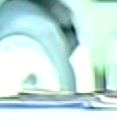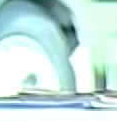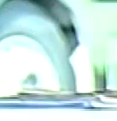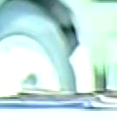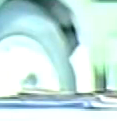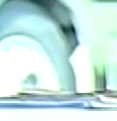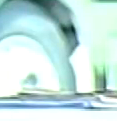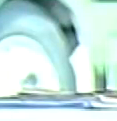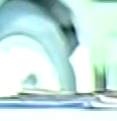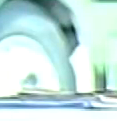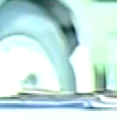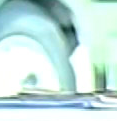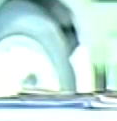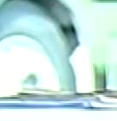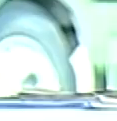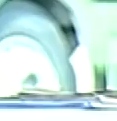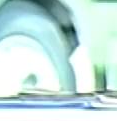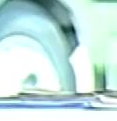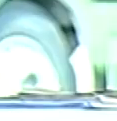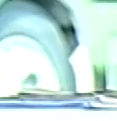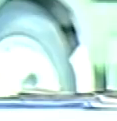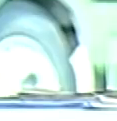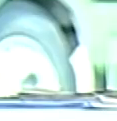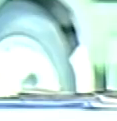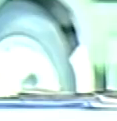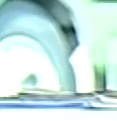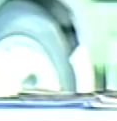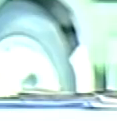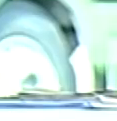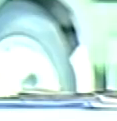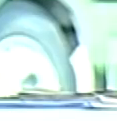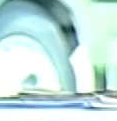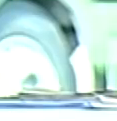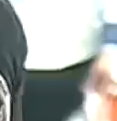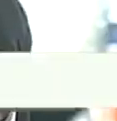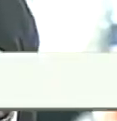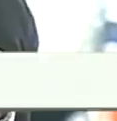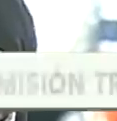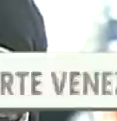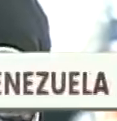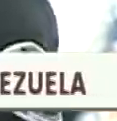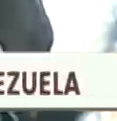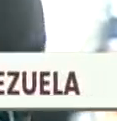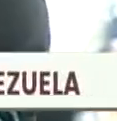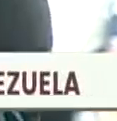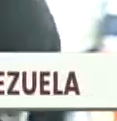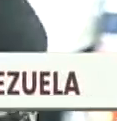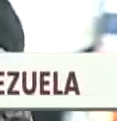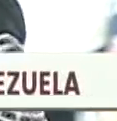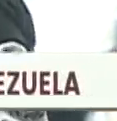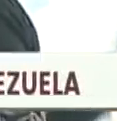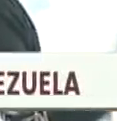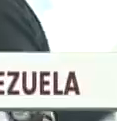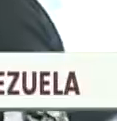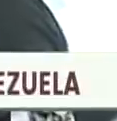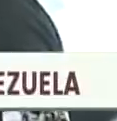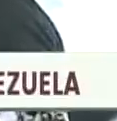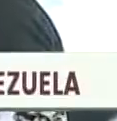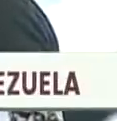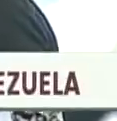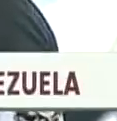También está Kelvin Maldonado, diputado y presidente del Sindicato Nacional Bolivariano de Motorizado. Naguara,